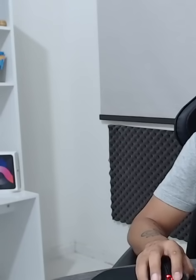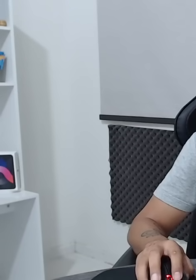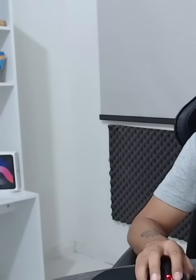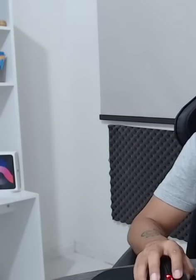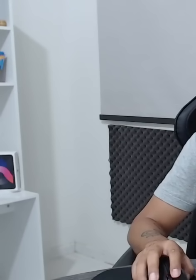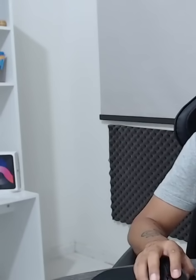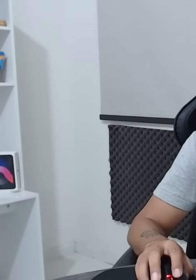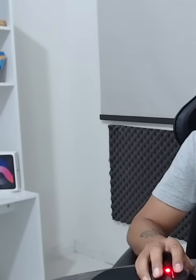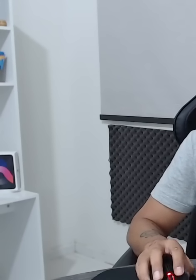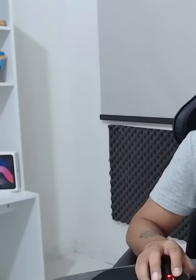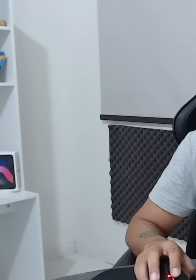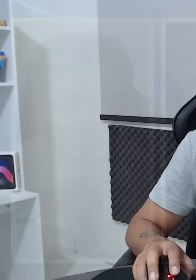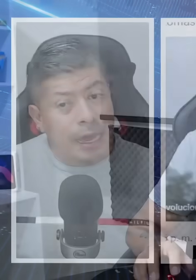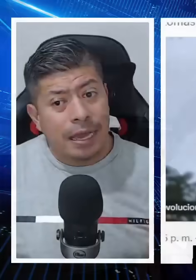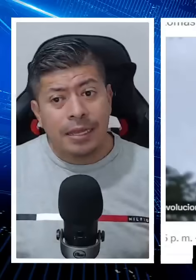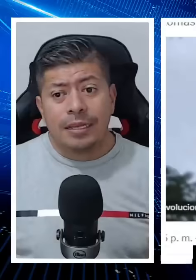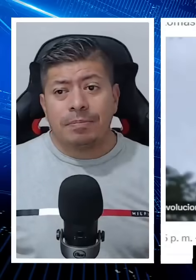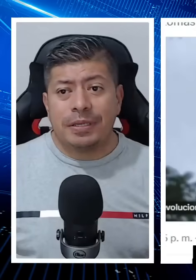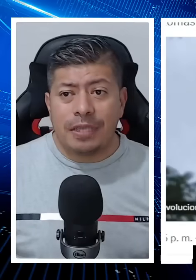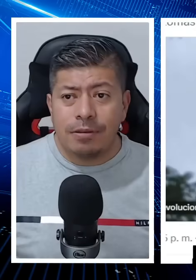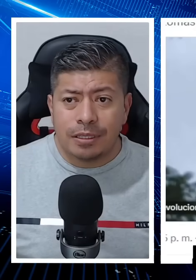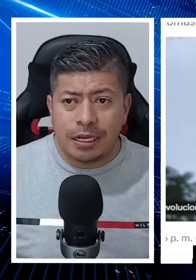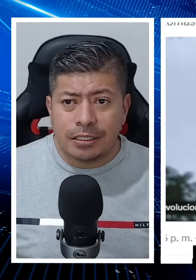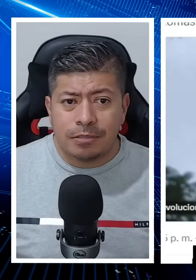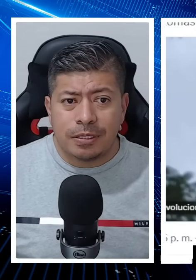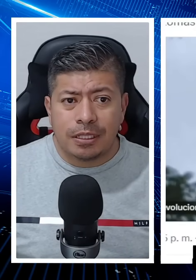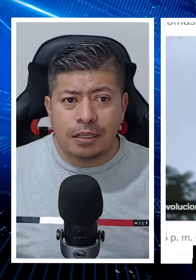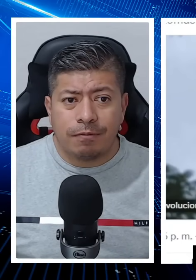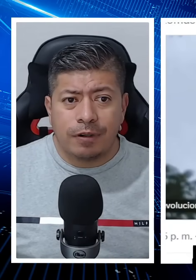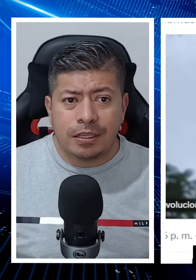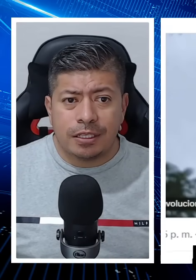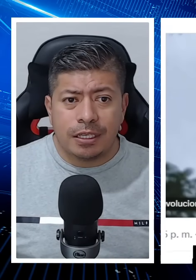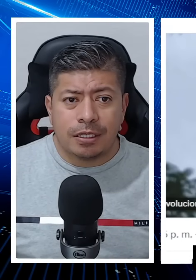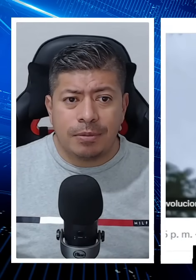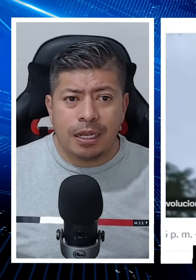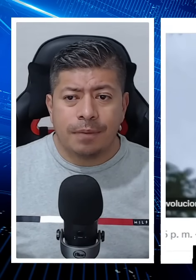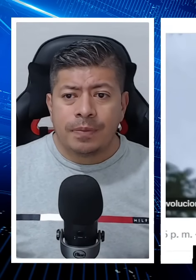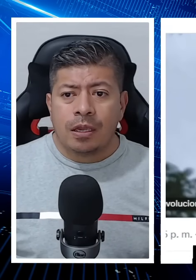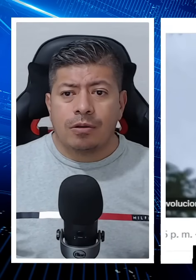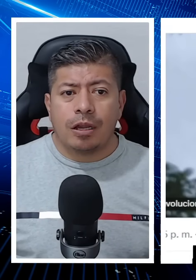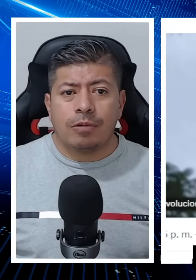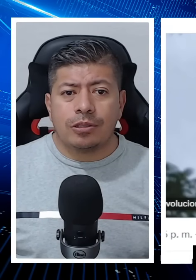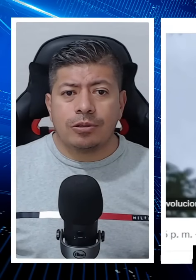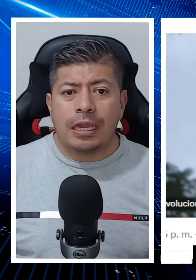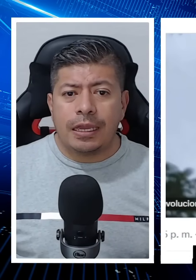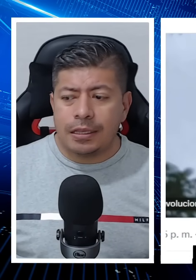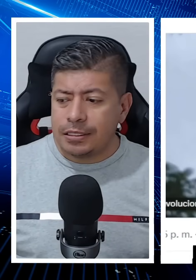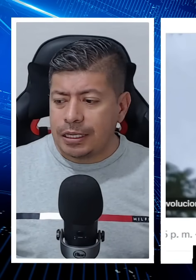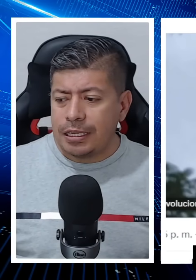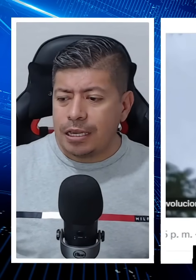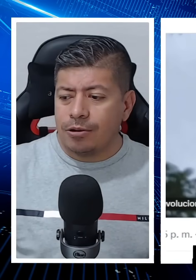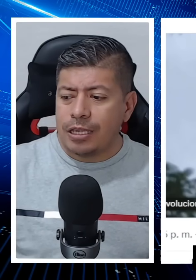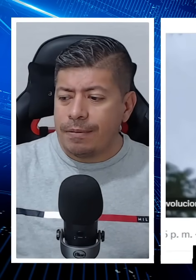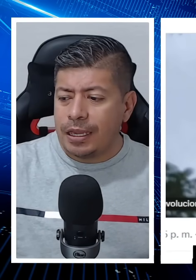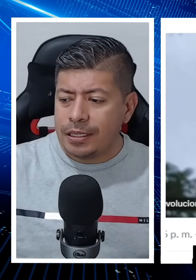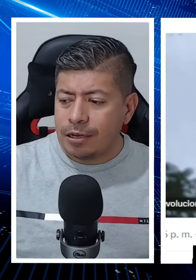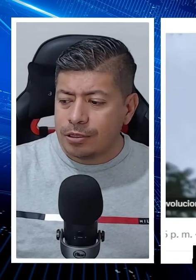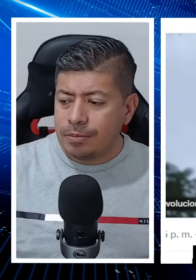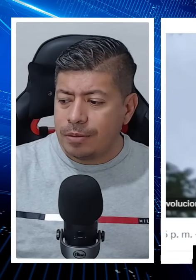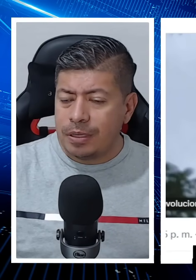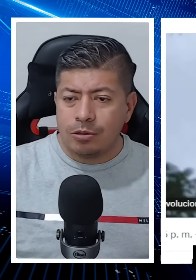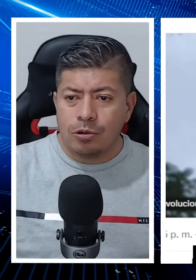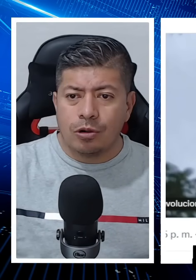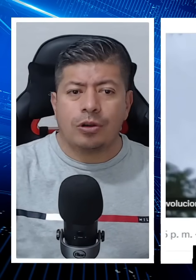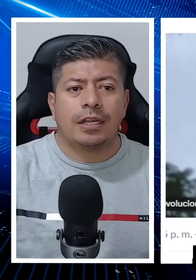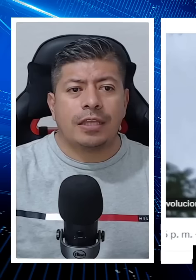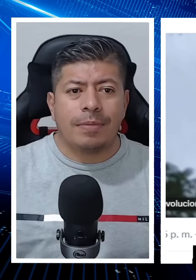del presidente López Obrador quien ha pisado intereses bastante fuertes Y es que mire con la 4t desde que llegó ya ve llegó